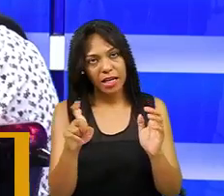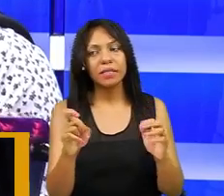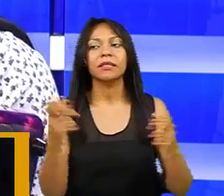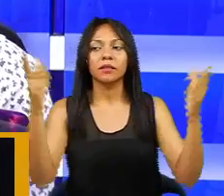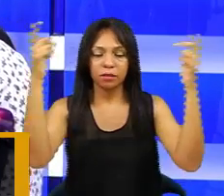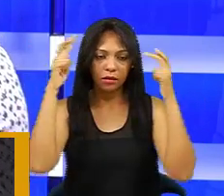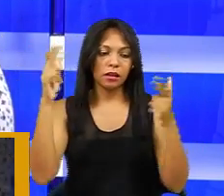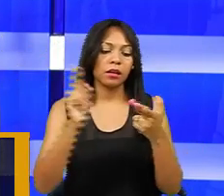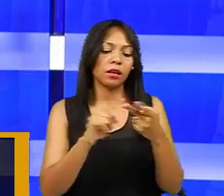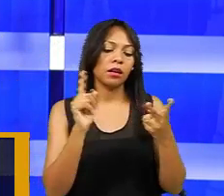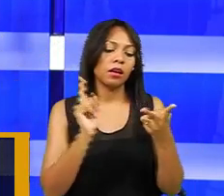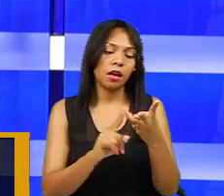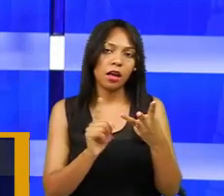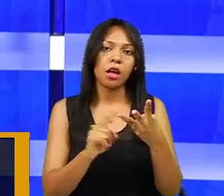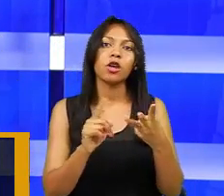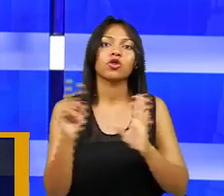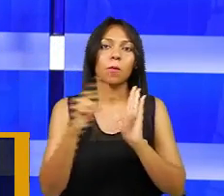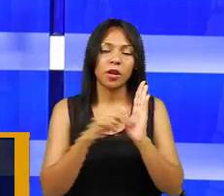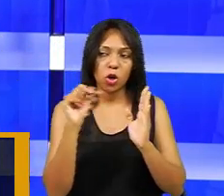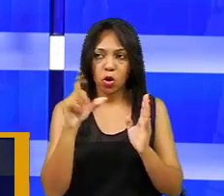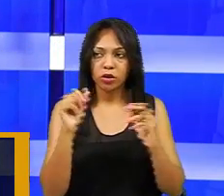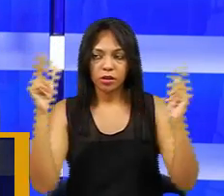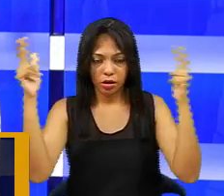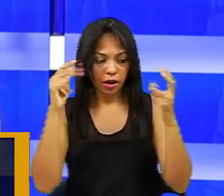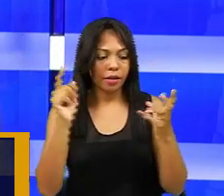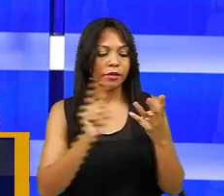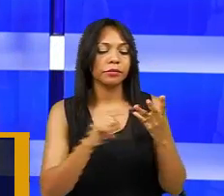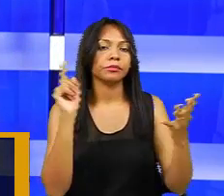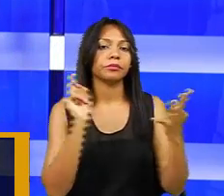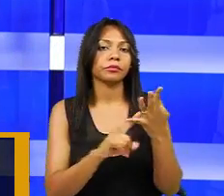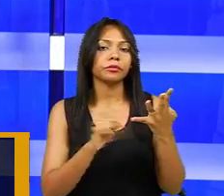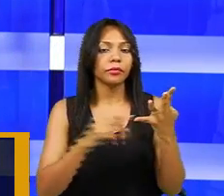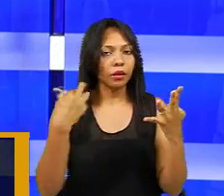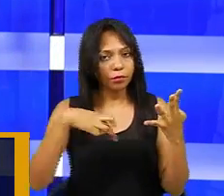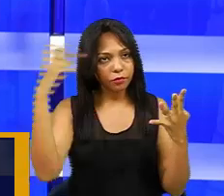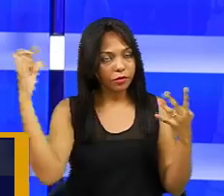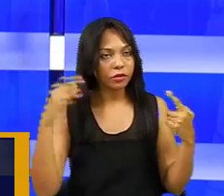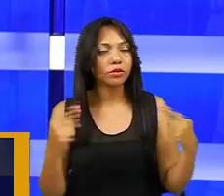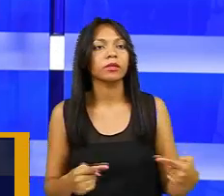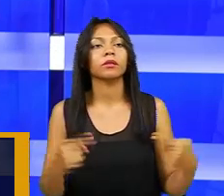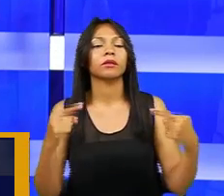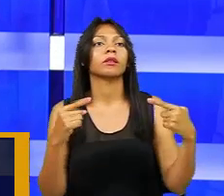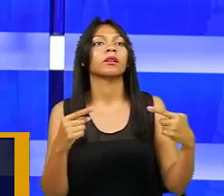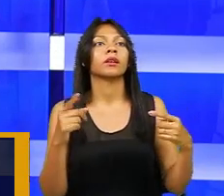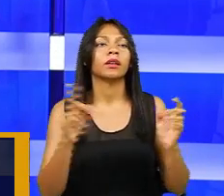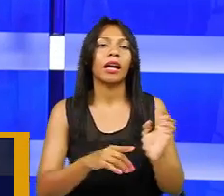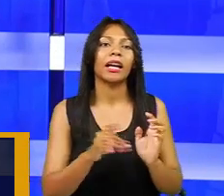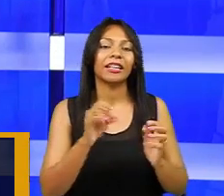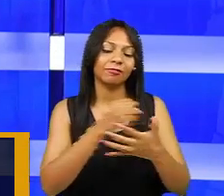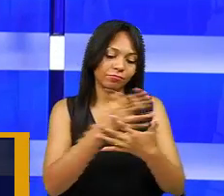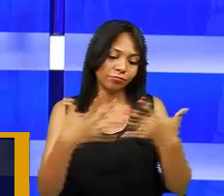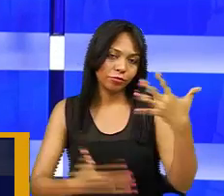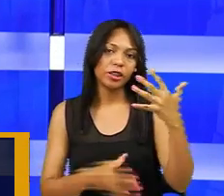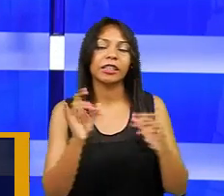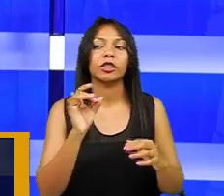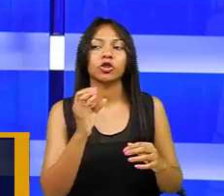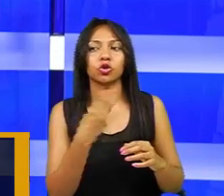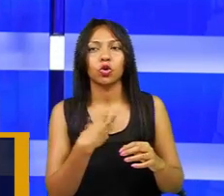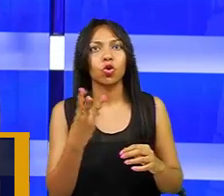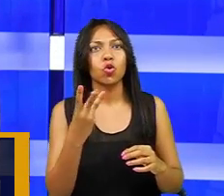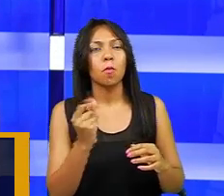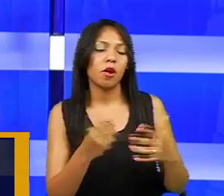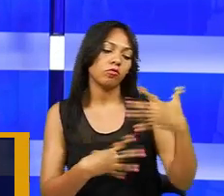año 2011. Este año tuve la oportunidad de concursar en la categoría profesional, llegando a los 15 semifinalistas, ocupé el puesto número